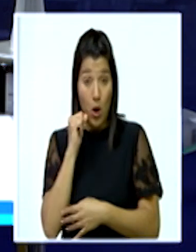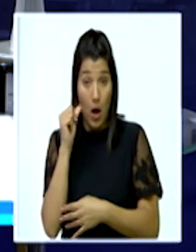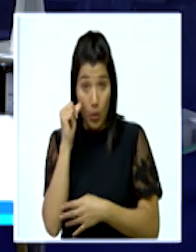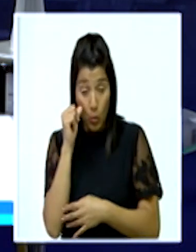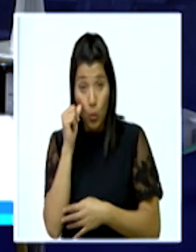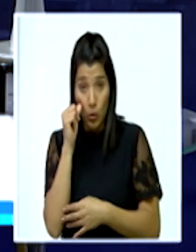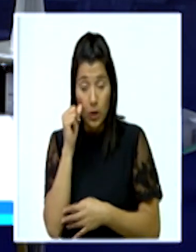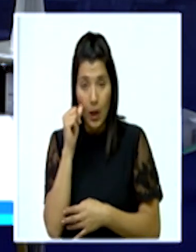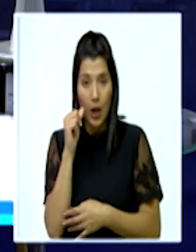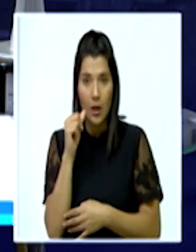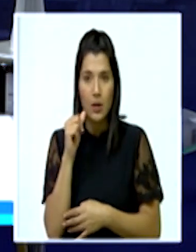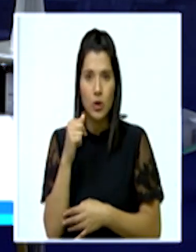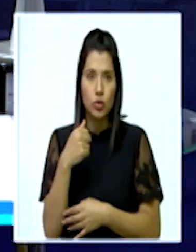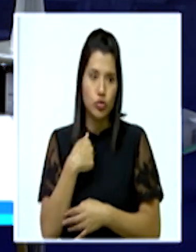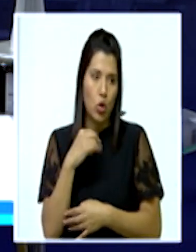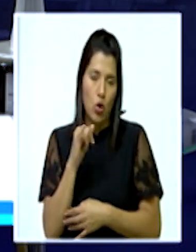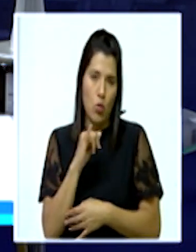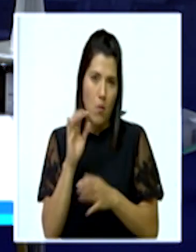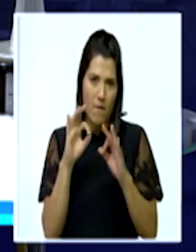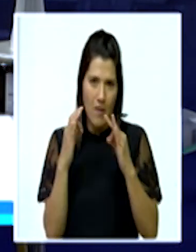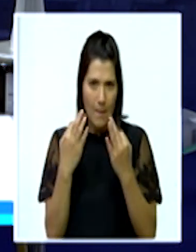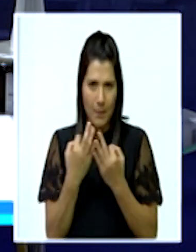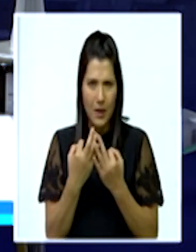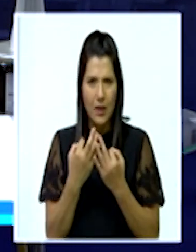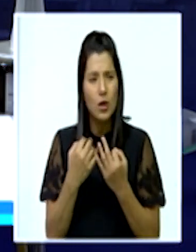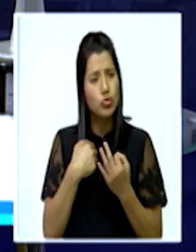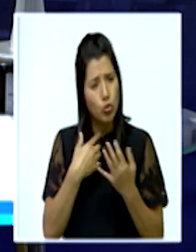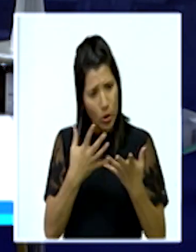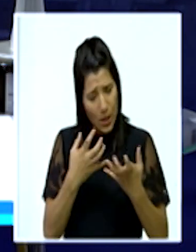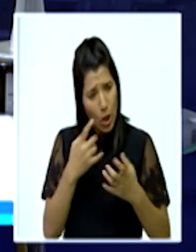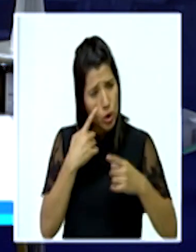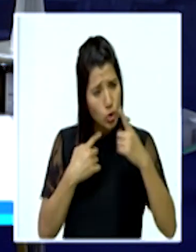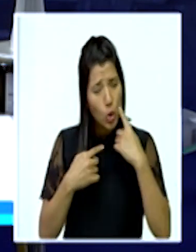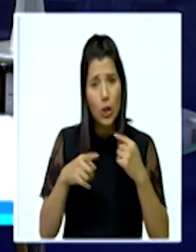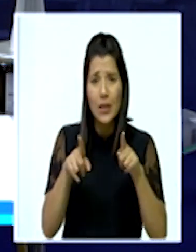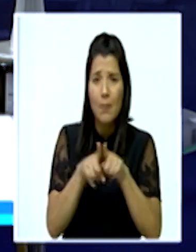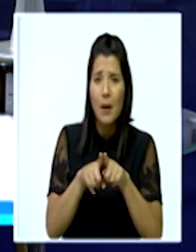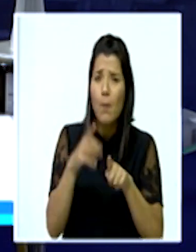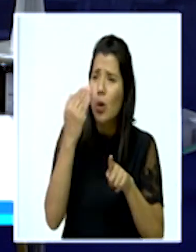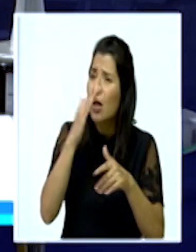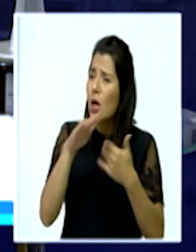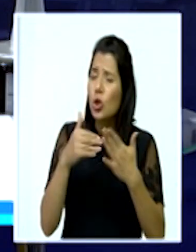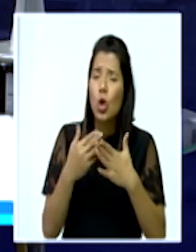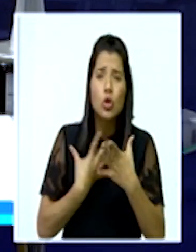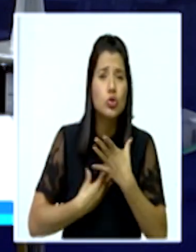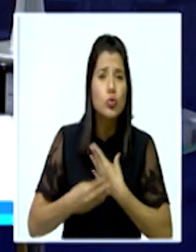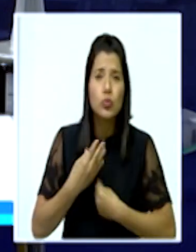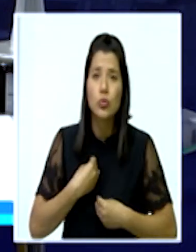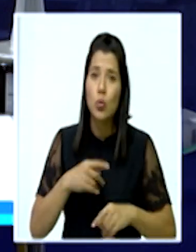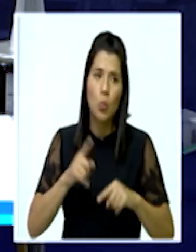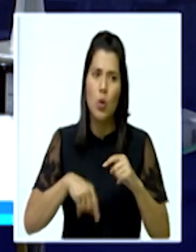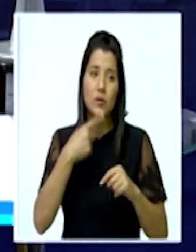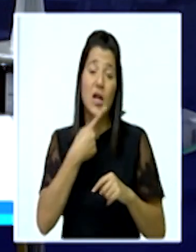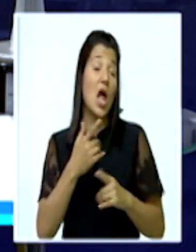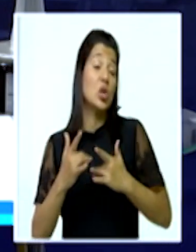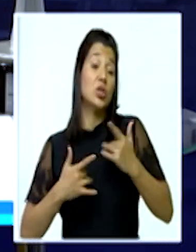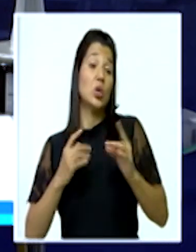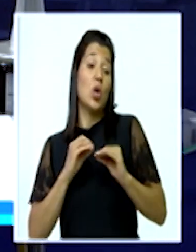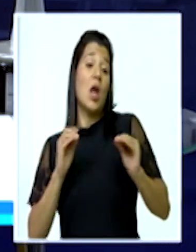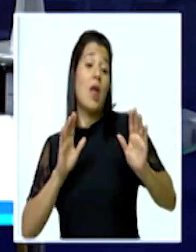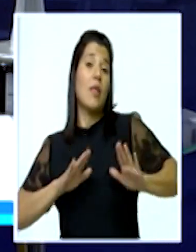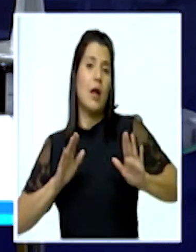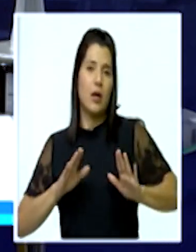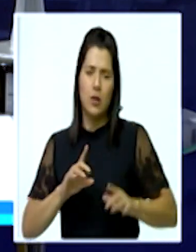su mamá o de su papá o de su abuelita, mi amor, yo también quiero llorar, porque todos aquí sufrimos. No podemos decir, a mí no me pasa nada, y